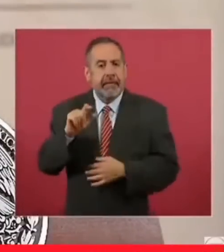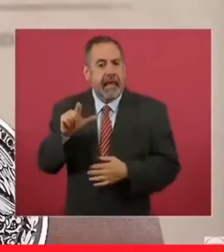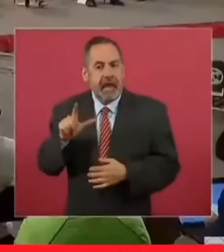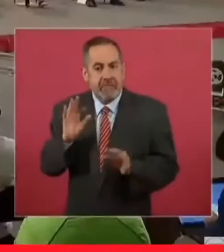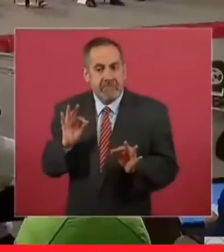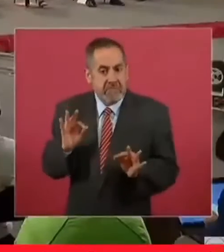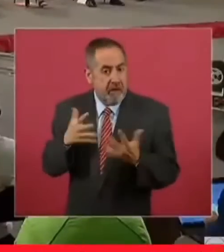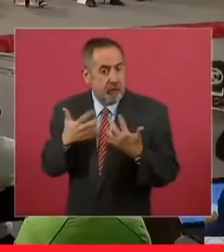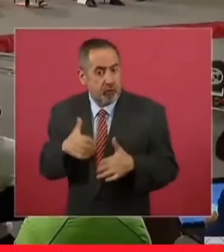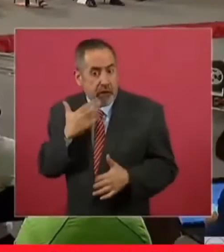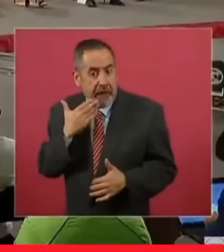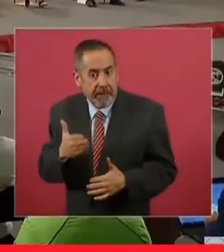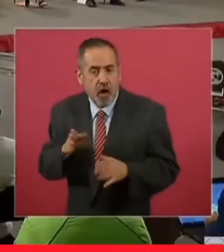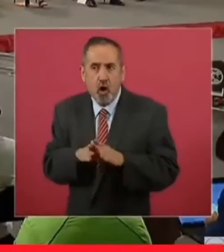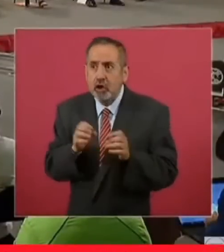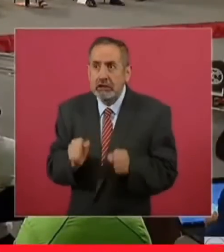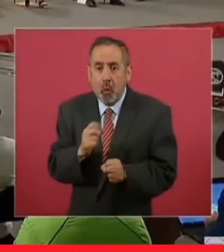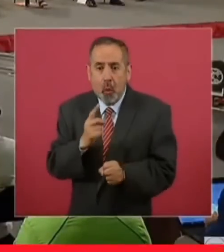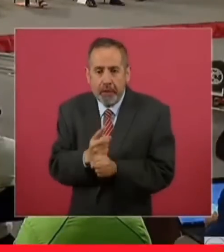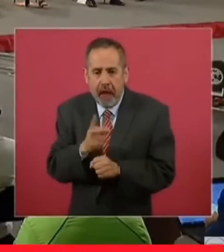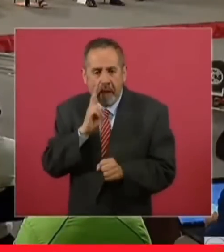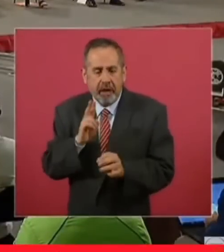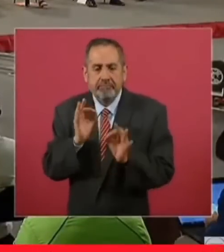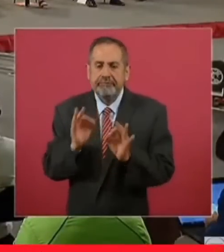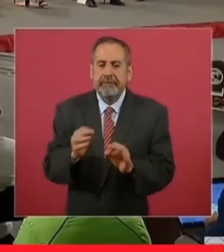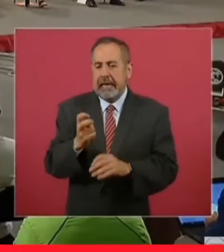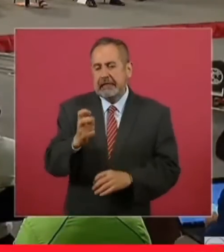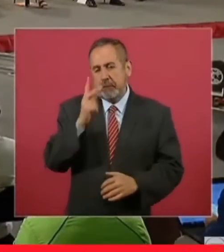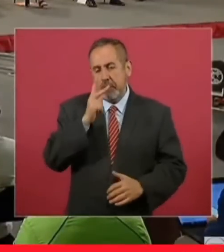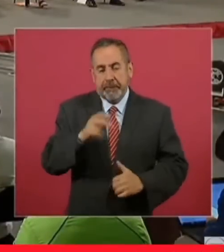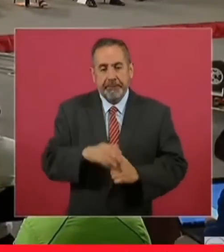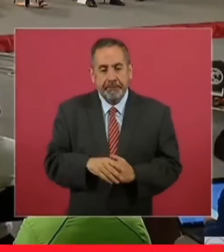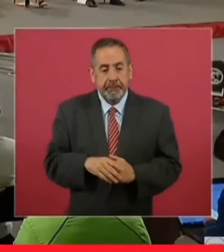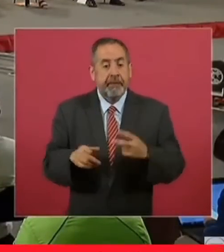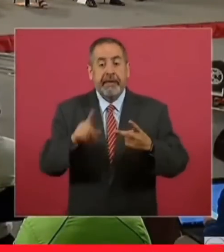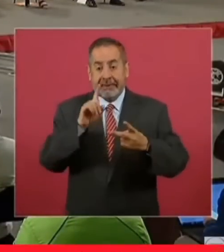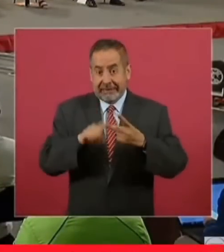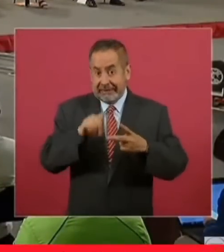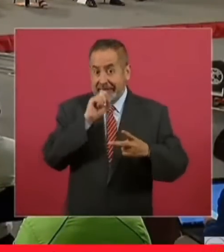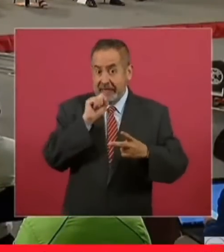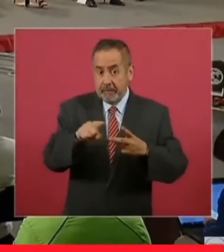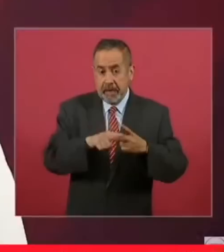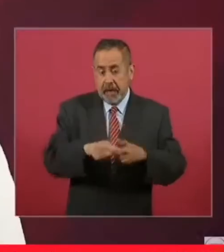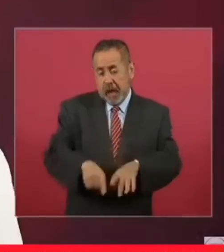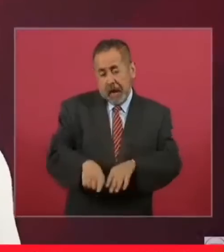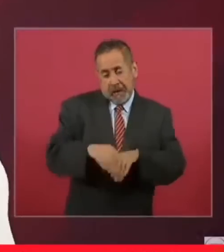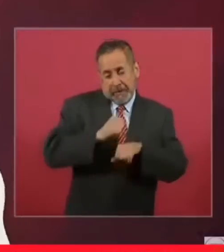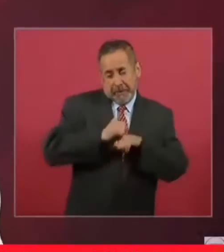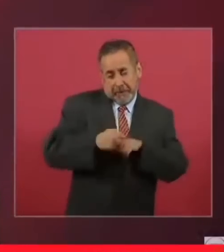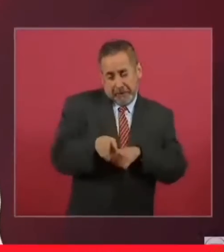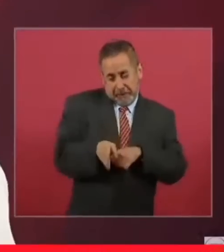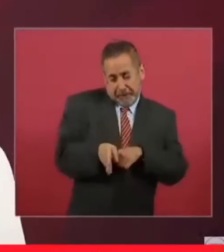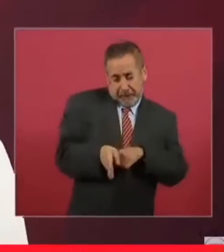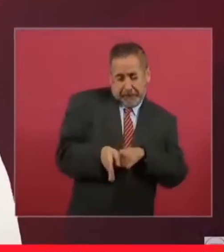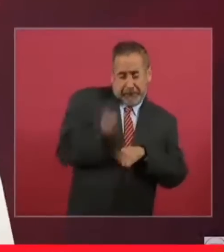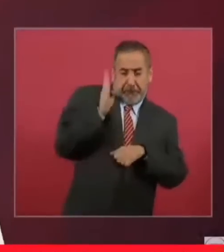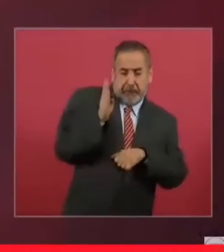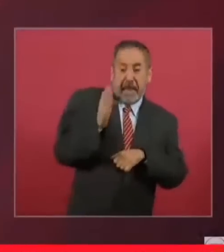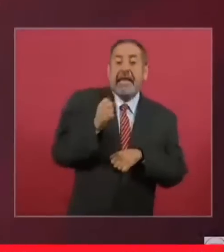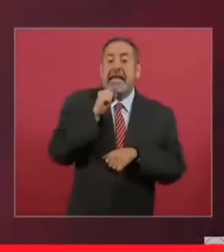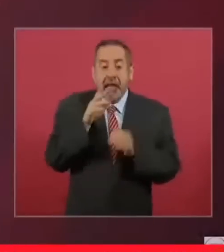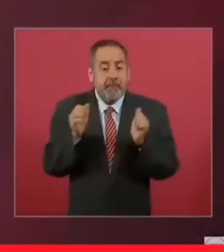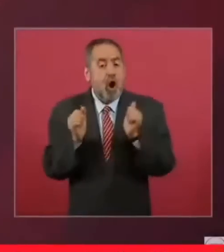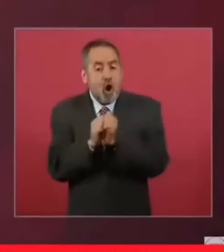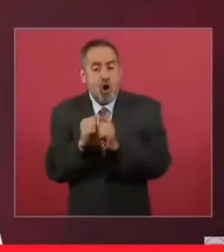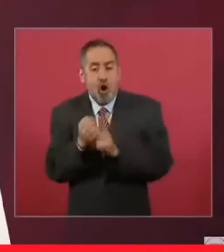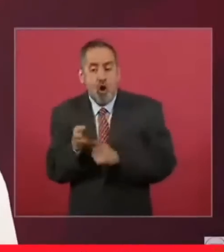características y las condiciones de seguridad adecuadas. Se prueba en vía recta y se prueba en curvas, se